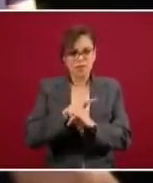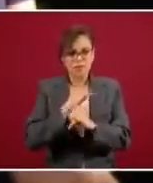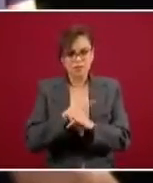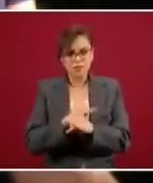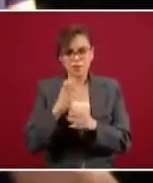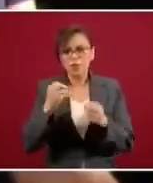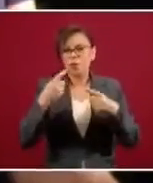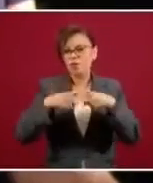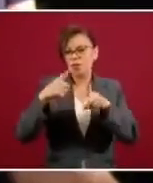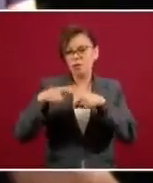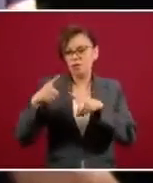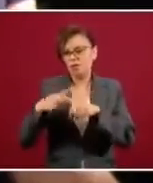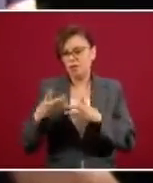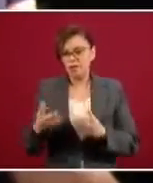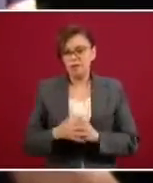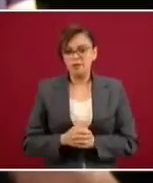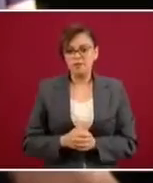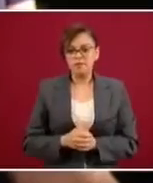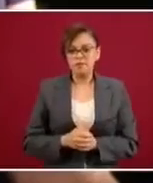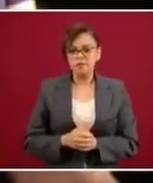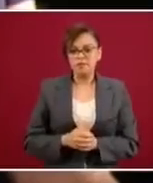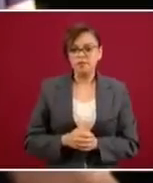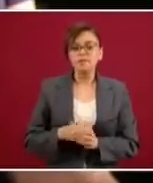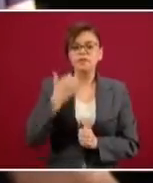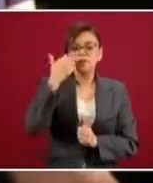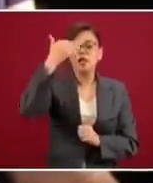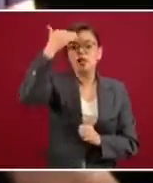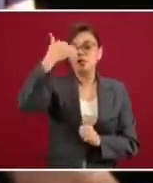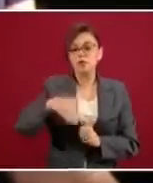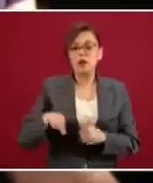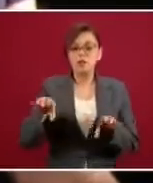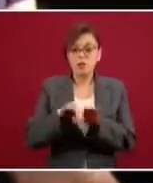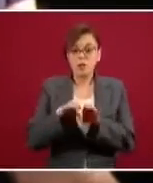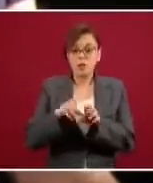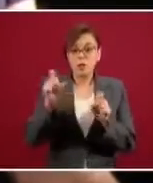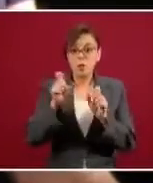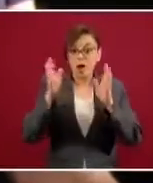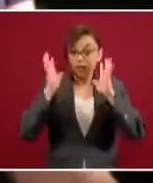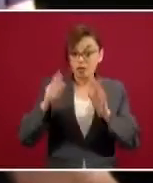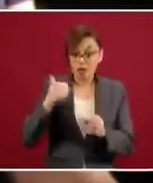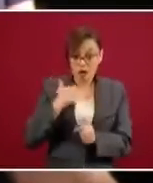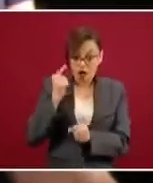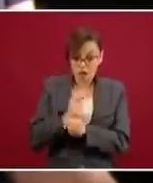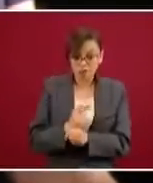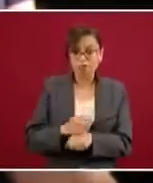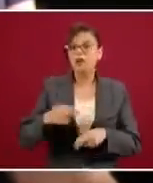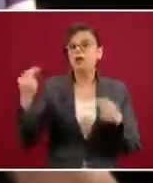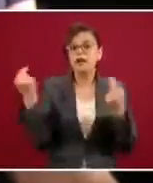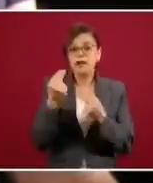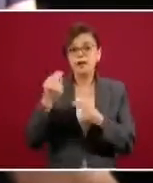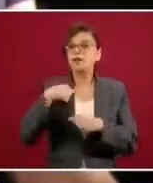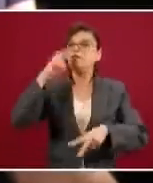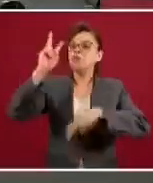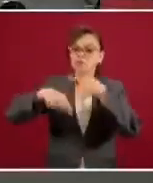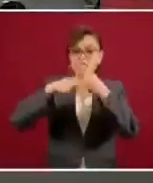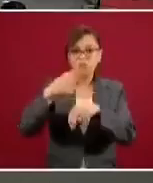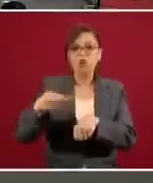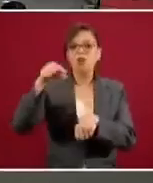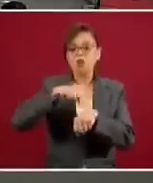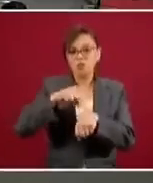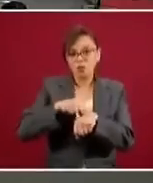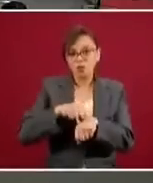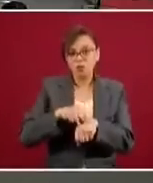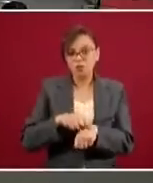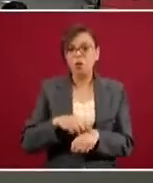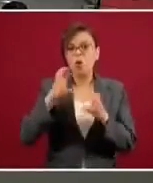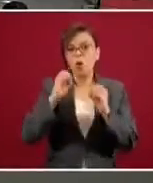que dicen cuál es el momento en el cual yo ya tengo que ir al médico, y segundo, cuando yo ya estoy en urgencias, cuando yo ya estoy en un hospital, ¿qué me